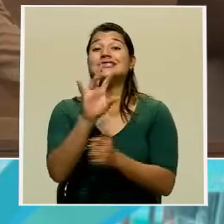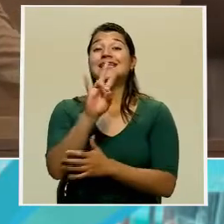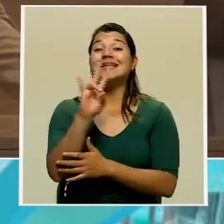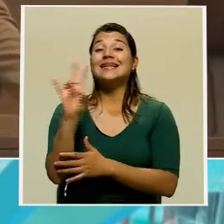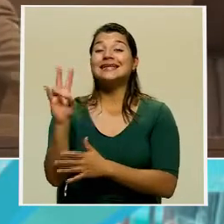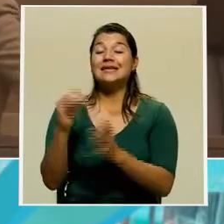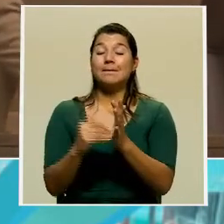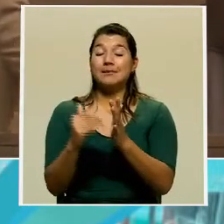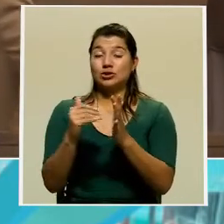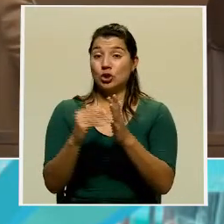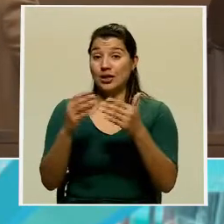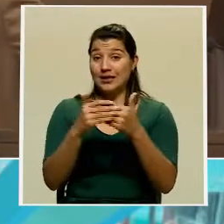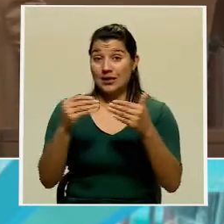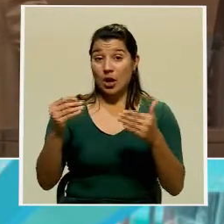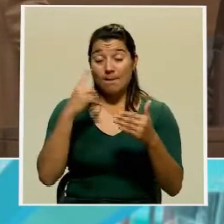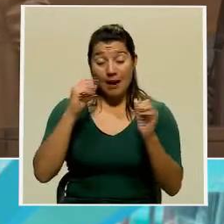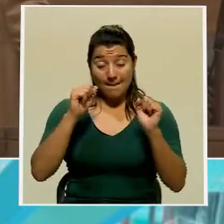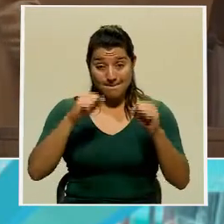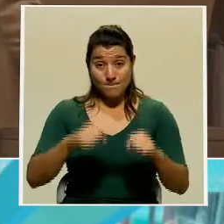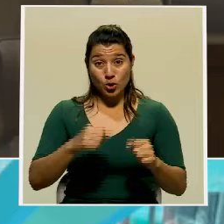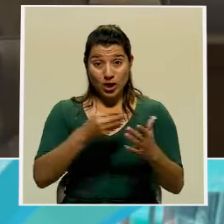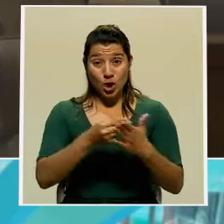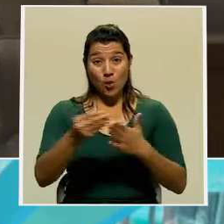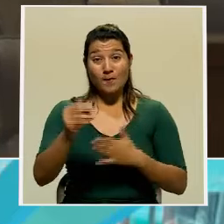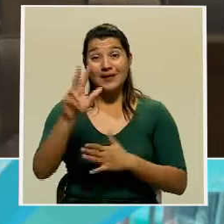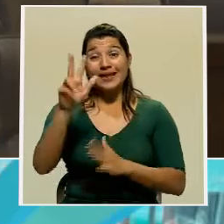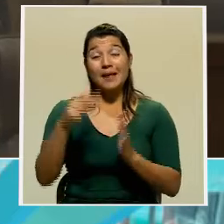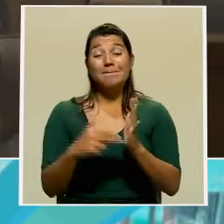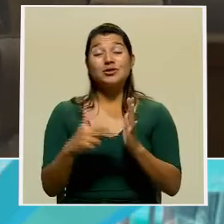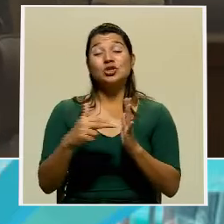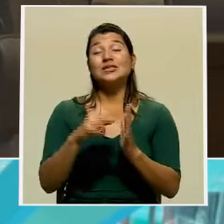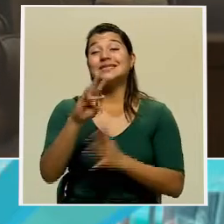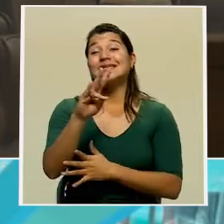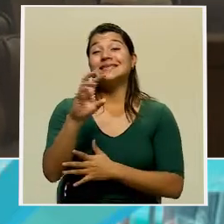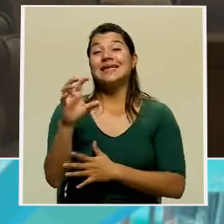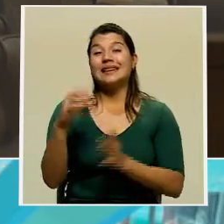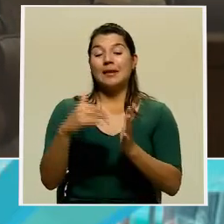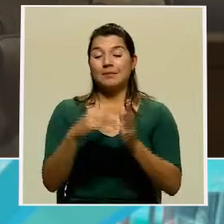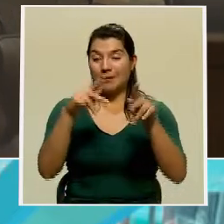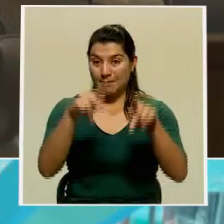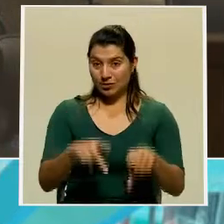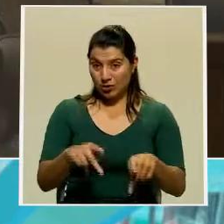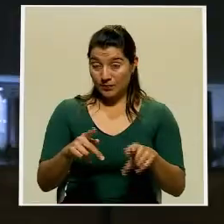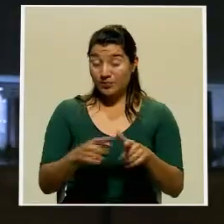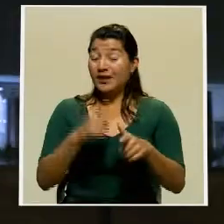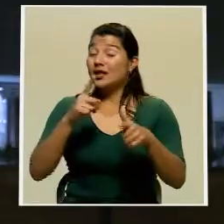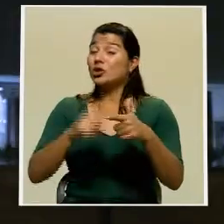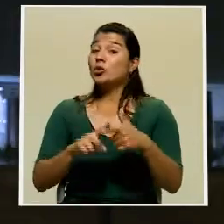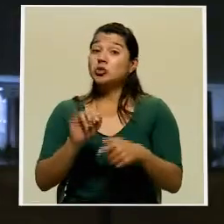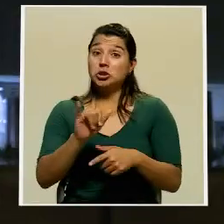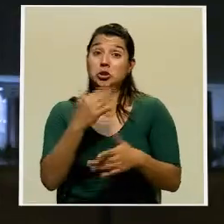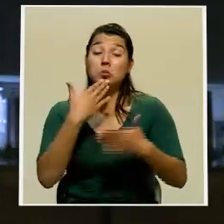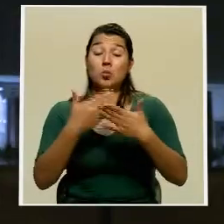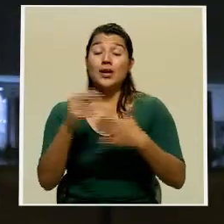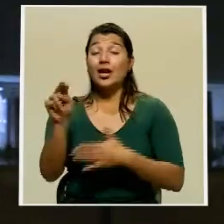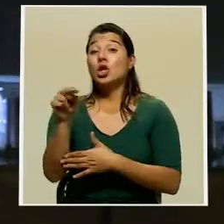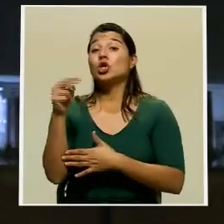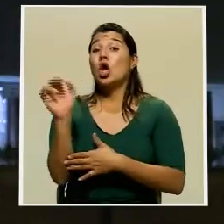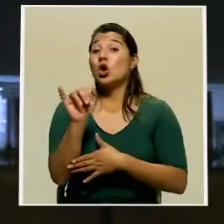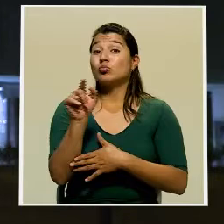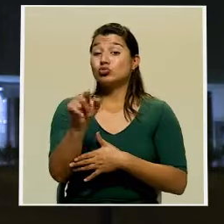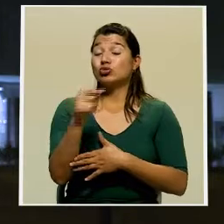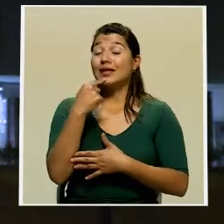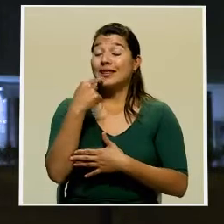millones para cubrir 3.700.000 personas. Así que bueno, esta es una muy buena noticia, como lo decía